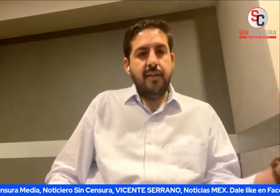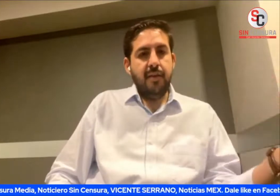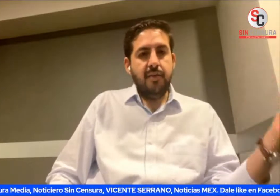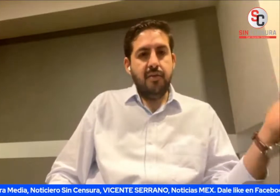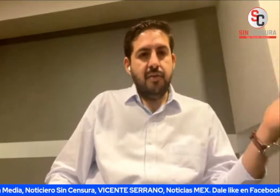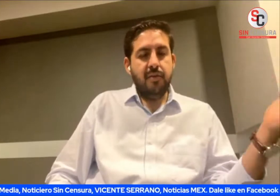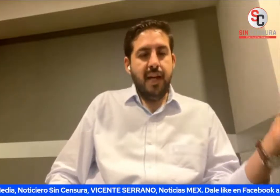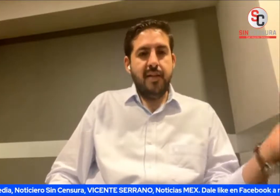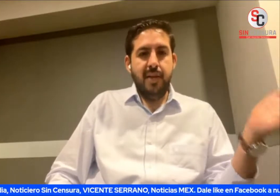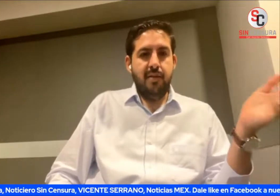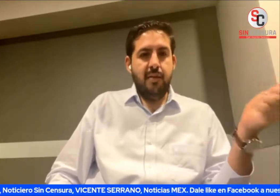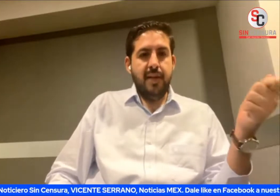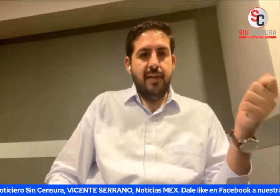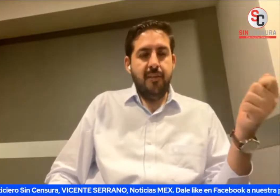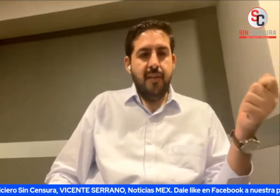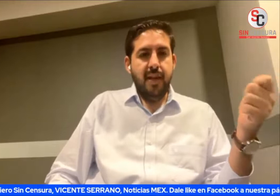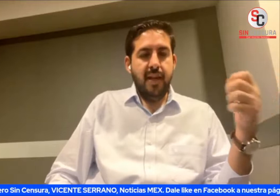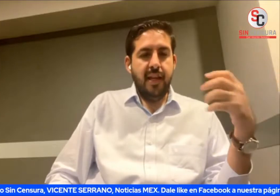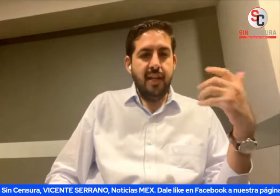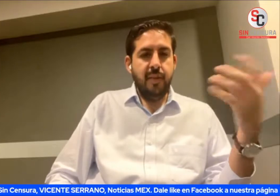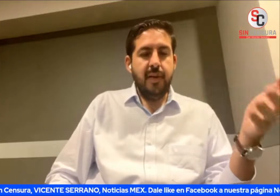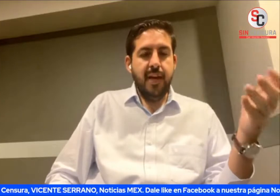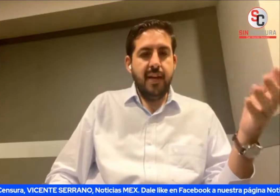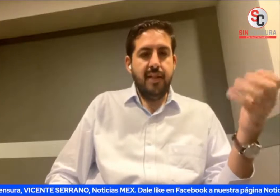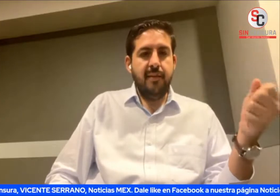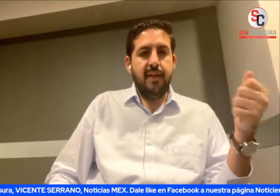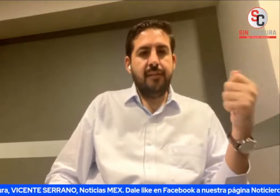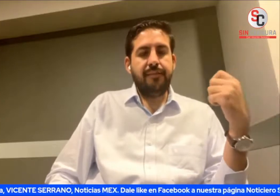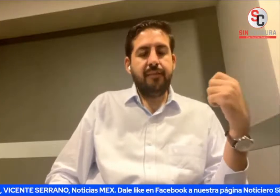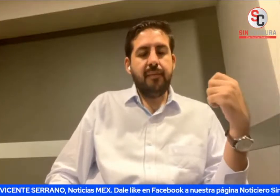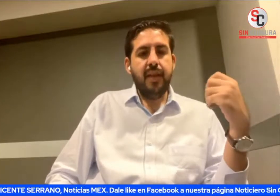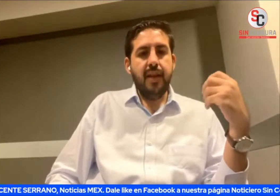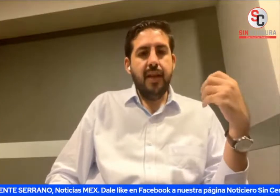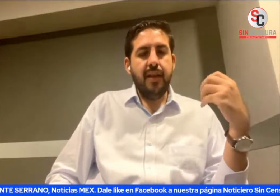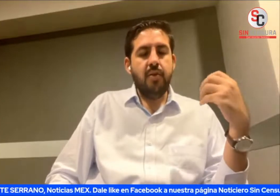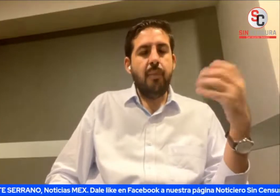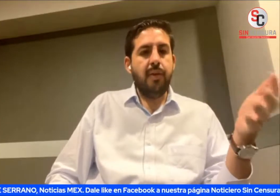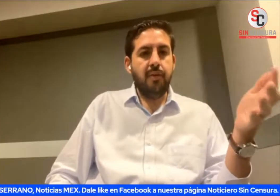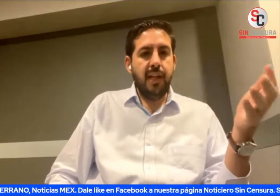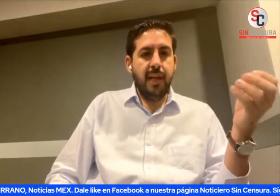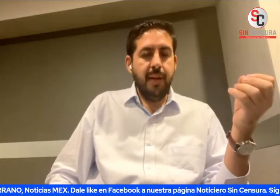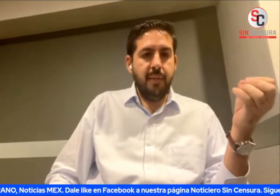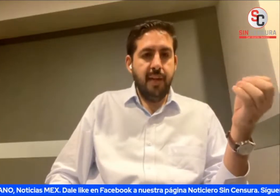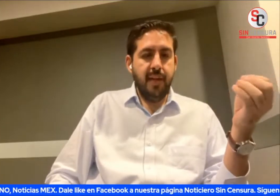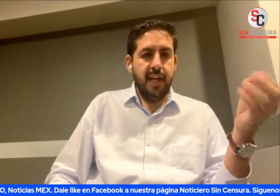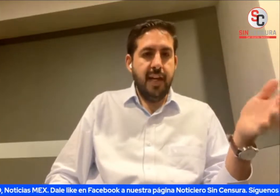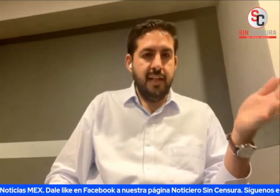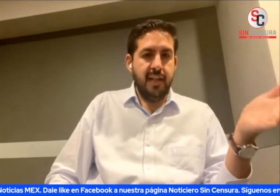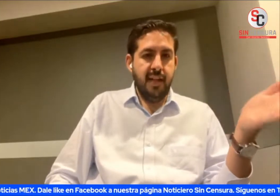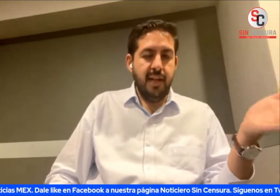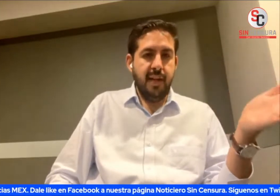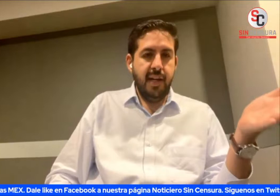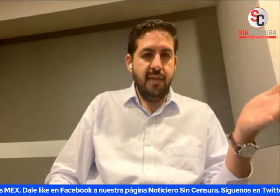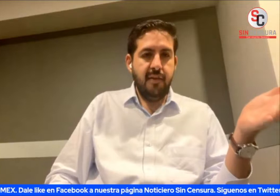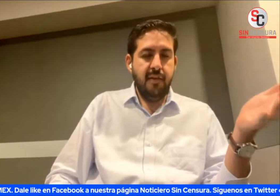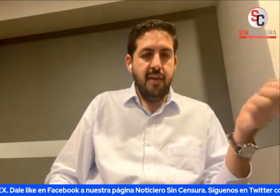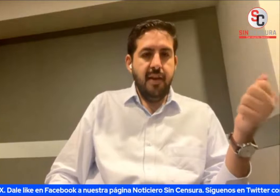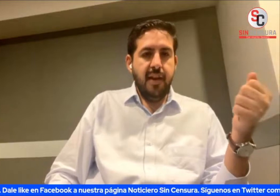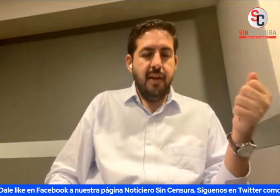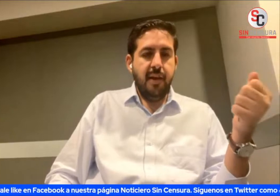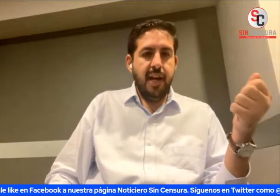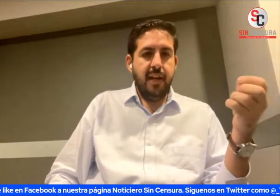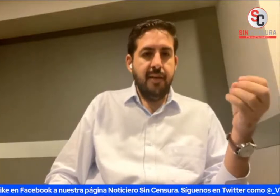están recibiendo sus becas Benito Juárez y que después van a recibir su oportunidad para poder integrarse en el